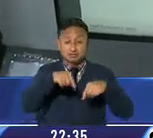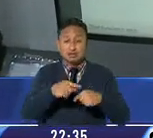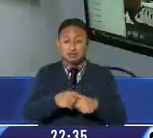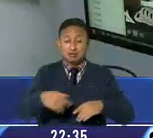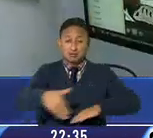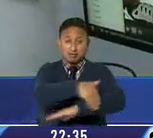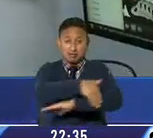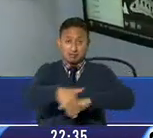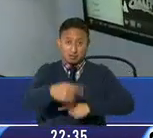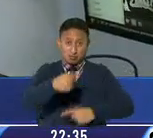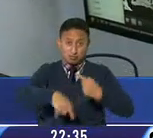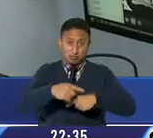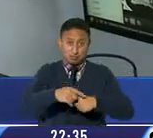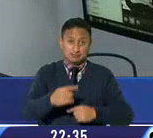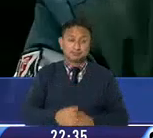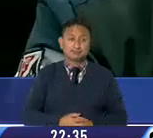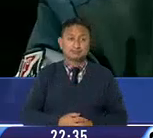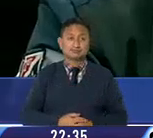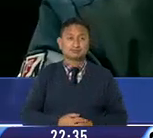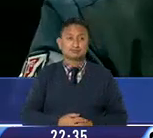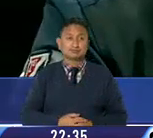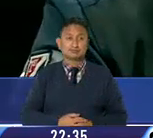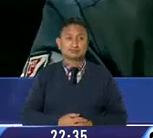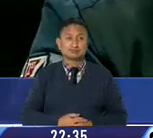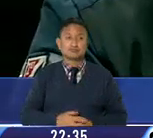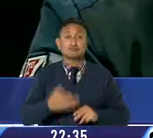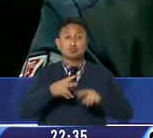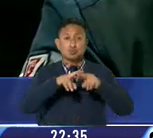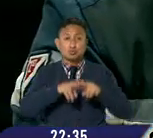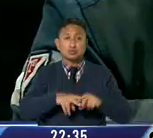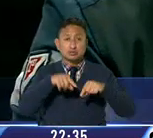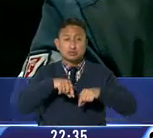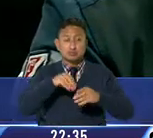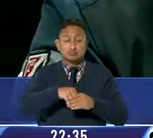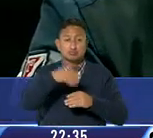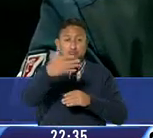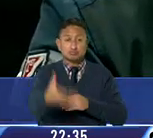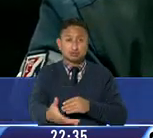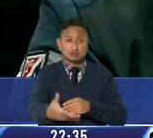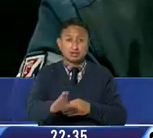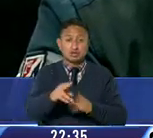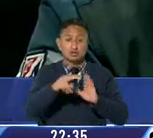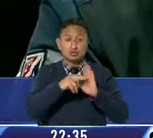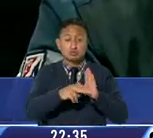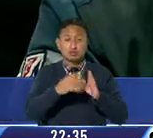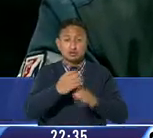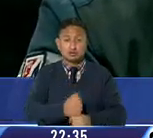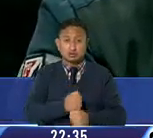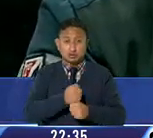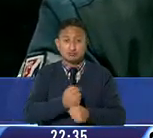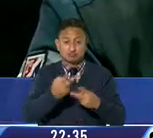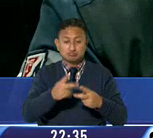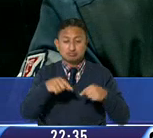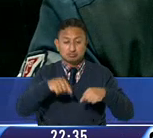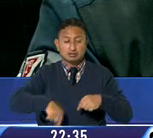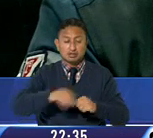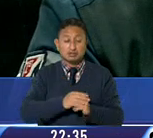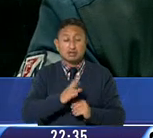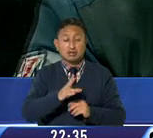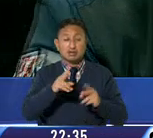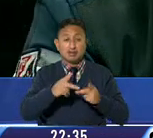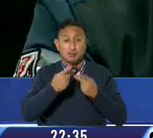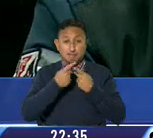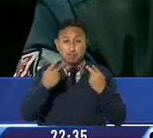los alrededores de estos espacios. Se va a verificar tanto en las afueras las medidas de bioseguridad y también el mal uso del espacio público.